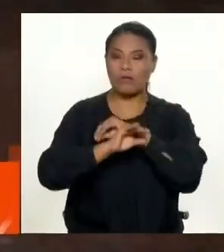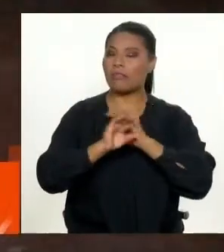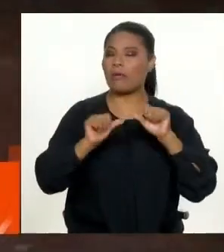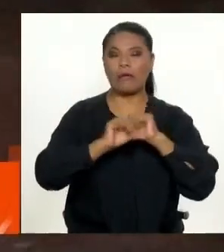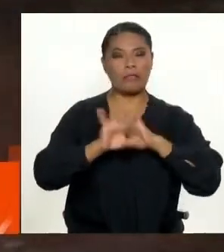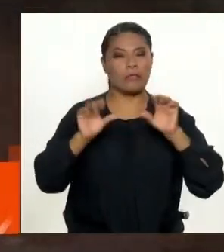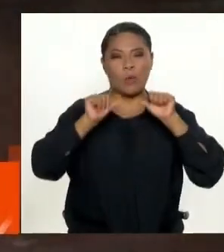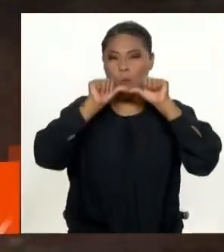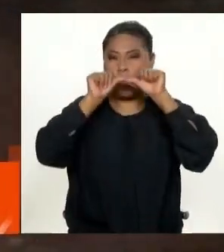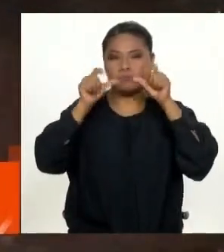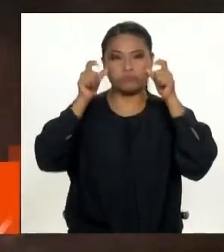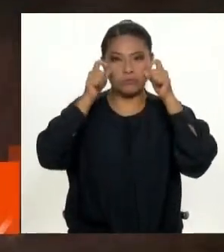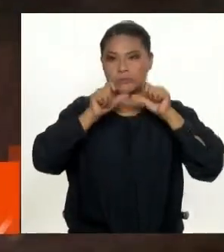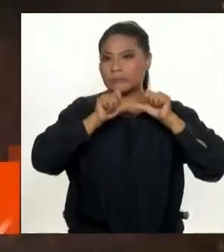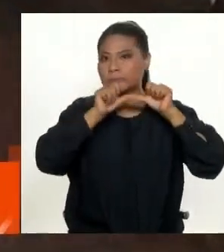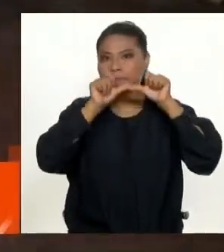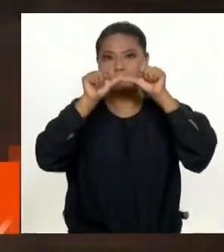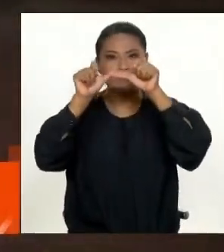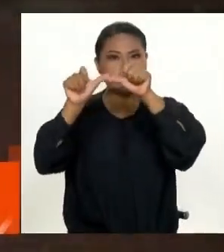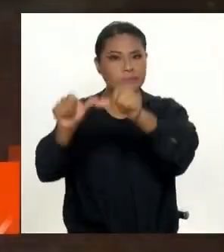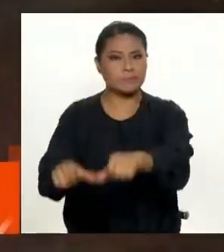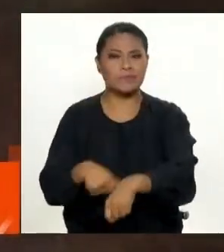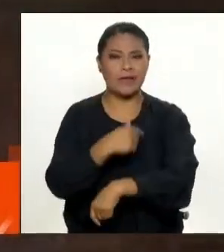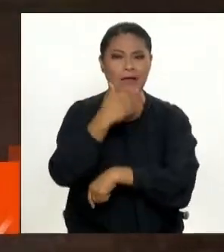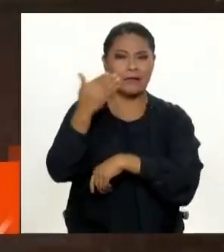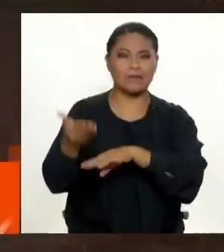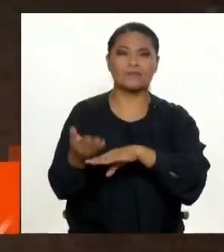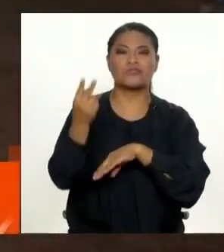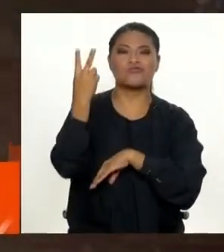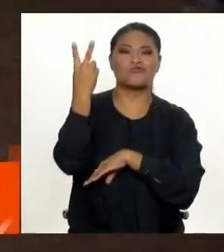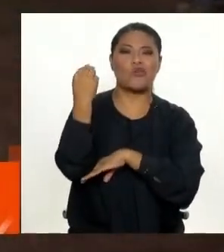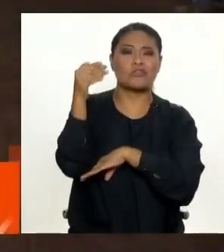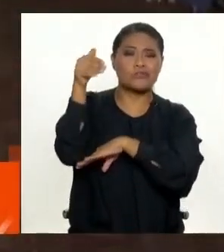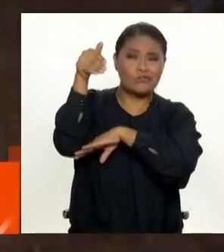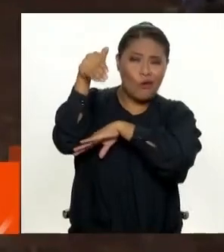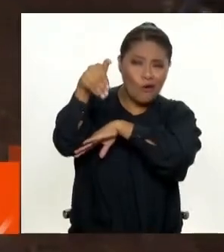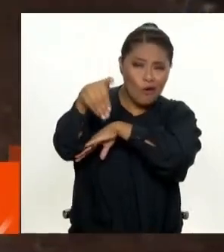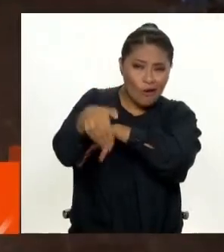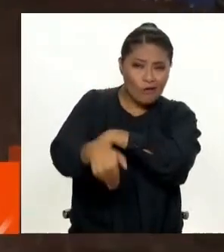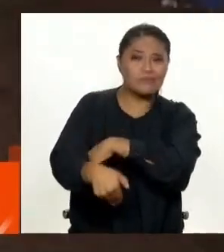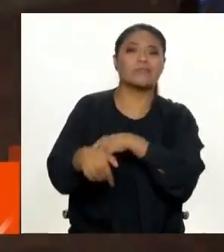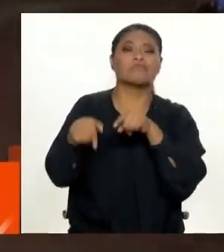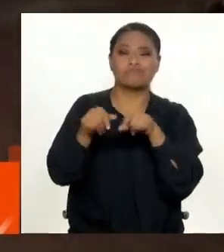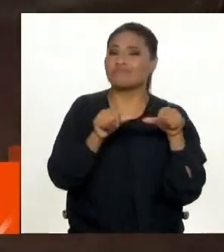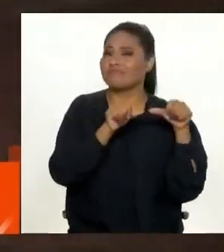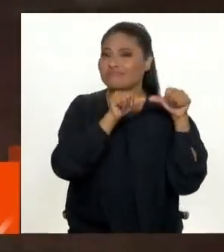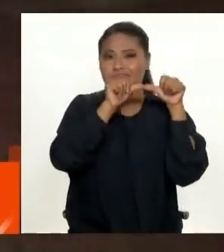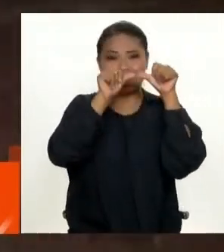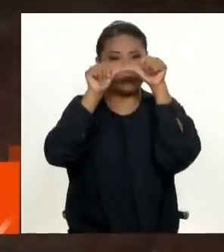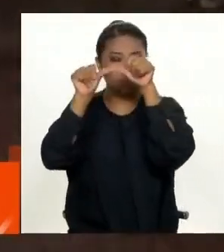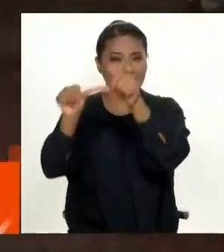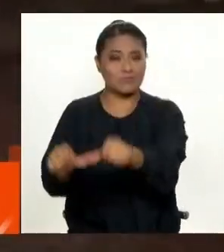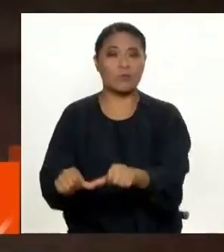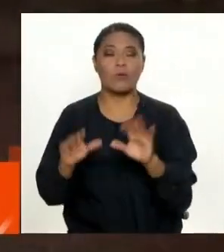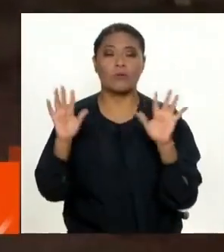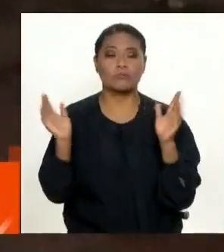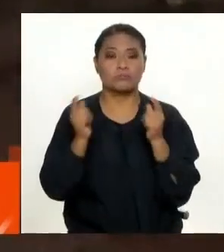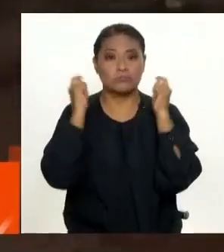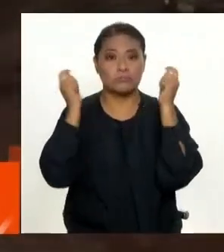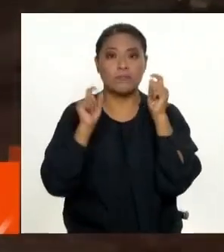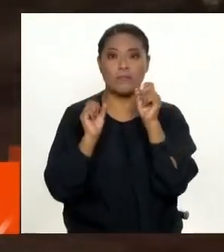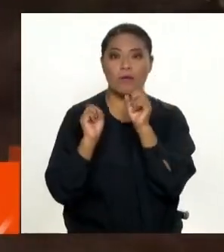pues estas comparsas hasta la medianoche. Momento en el que incluso también va a haber un espectáculo de